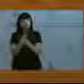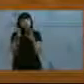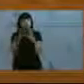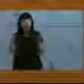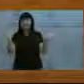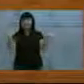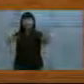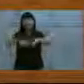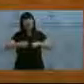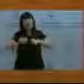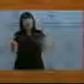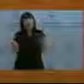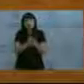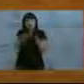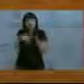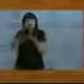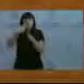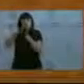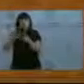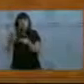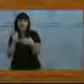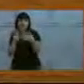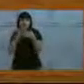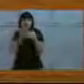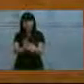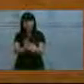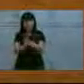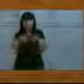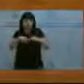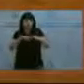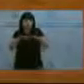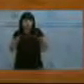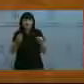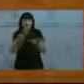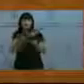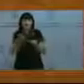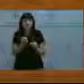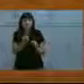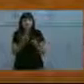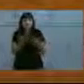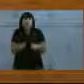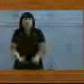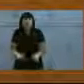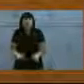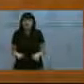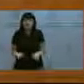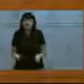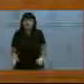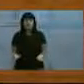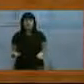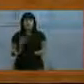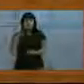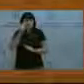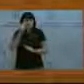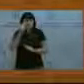política sobre las infraestructuras de comunicación del Estado que Asturias necesita. Resultaría descorazonador